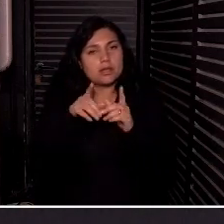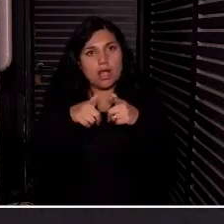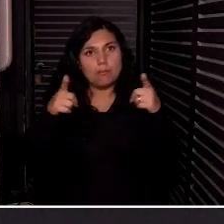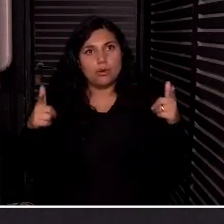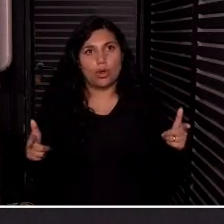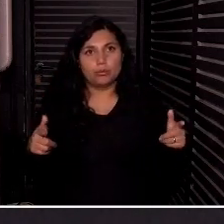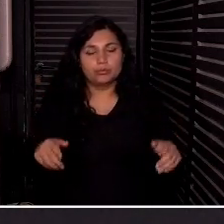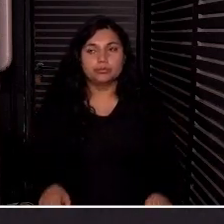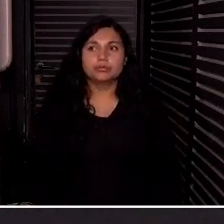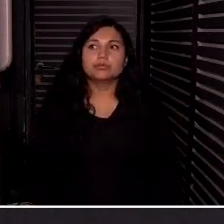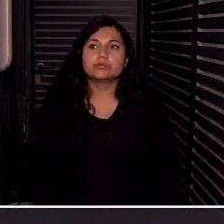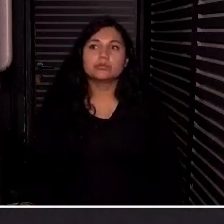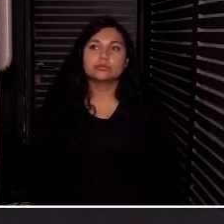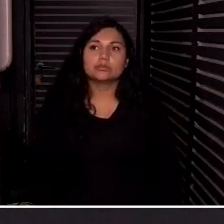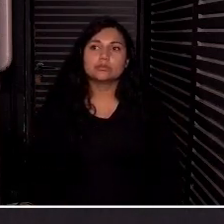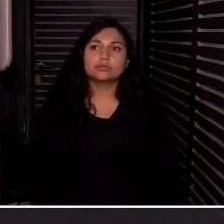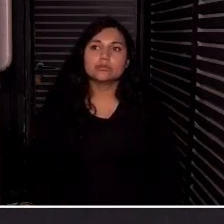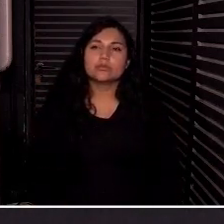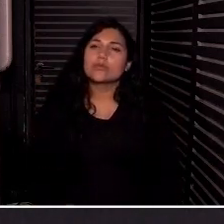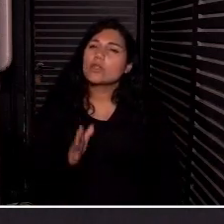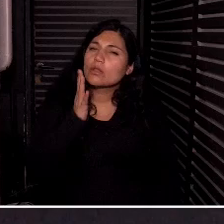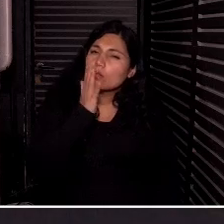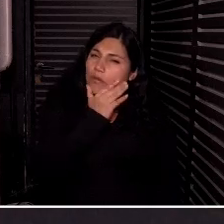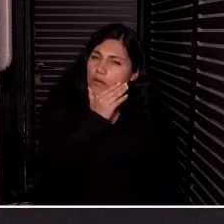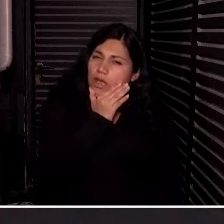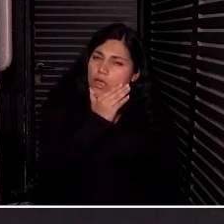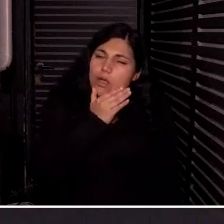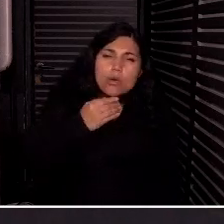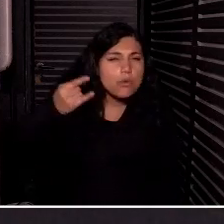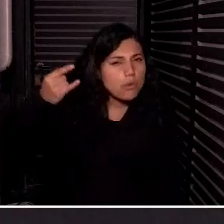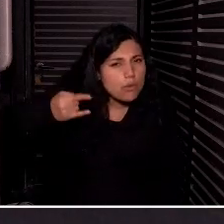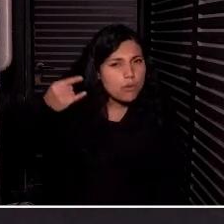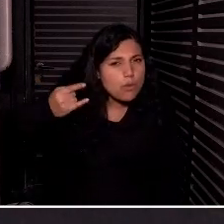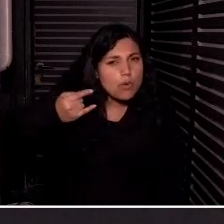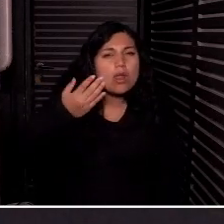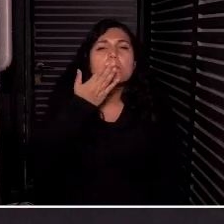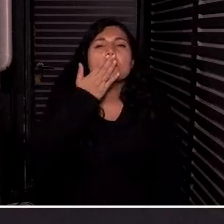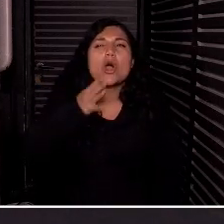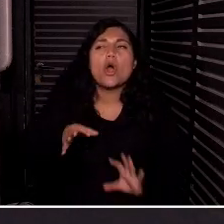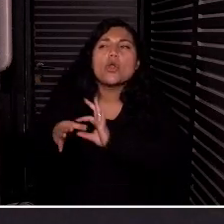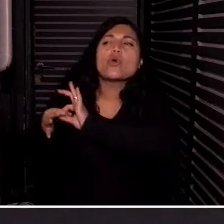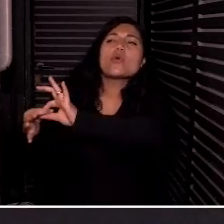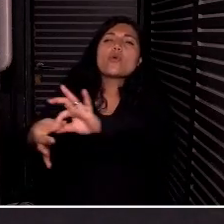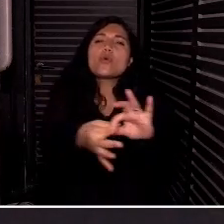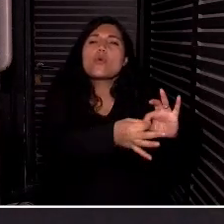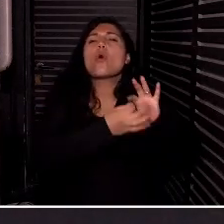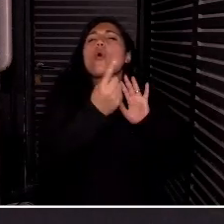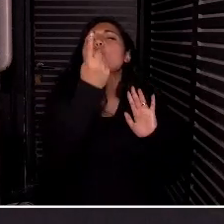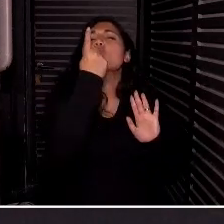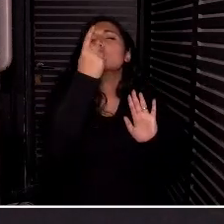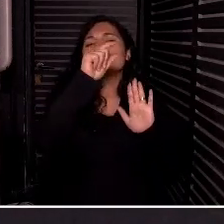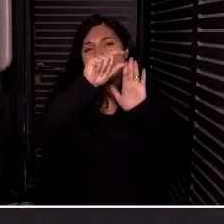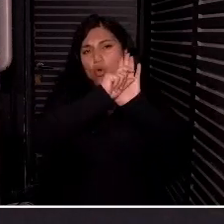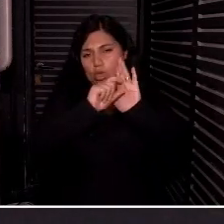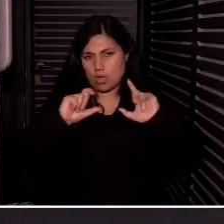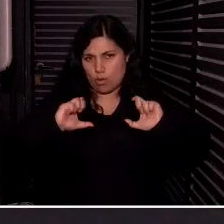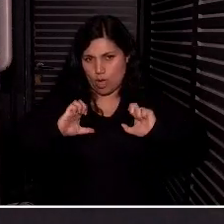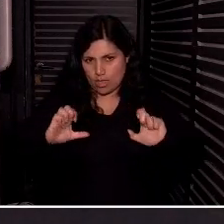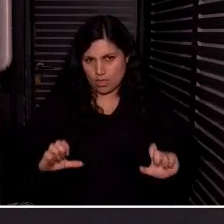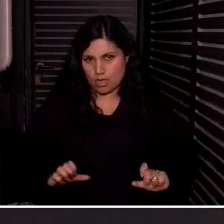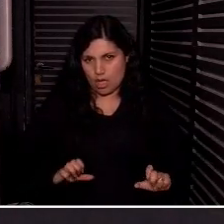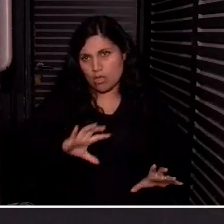amplios no existe una urgencia de que haya un solo código de ética que pueda efectivamente a los medios de